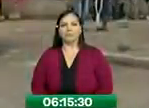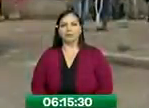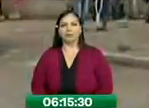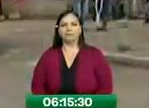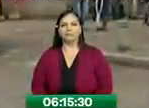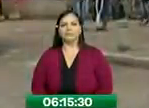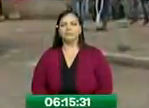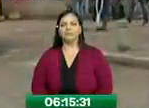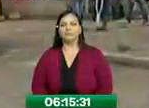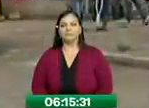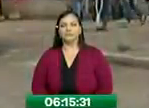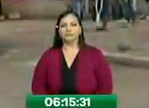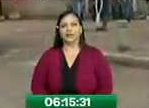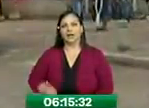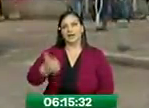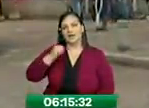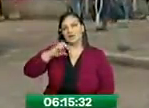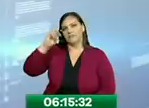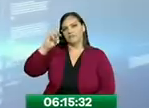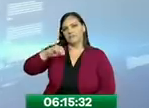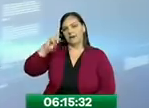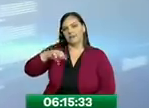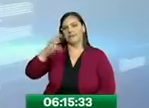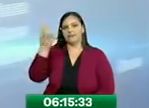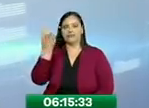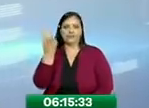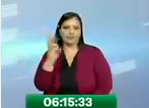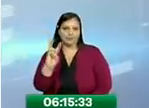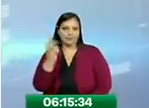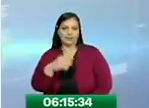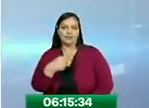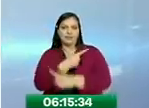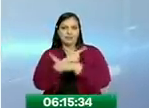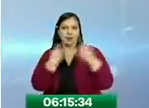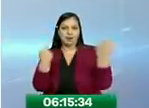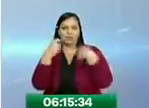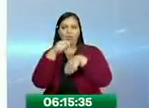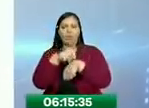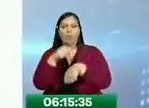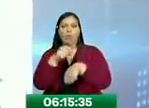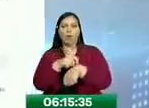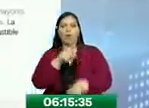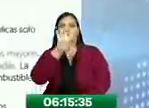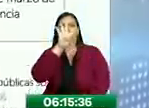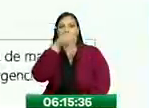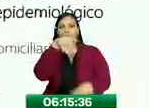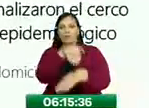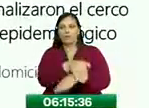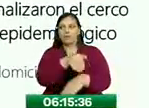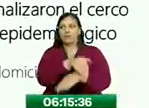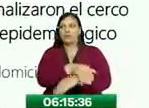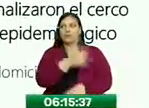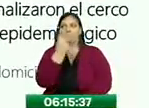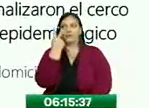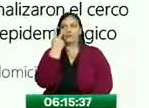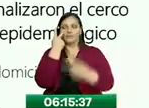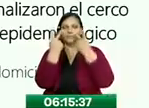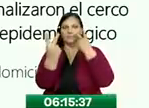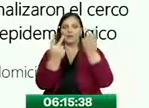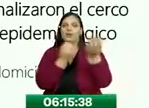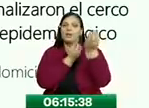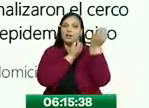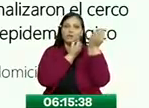A las 16 horas de este martes 16 de marzo, la Secretaría Nacional de Riesgo emitió el boletín donde da a conocer que en Ecuador